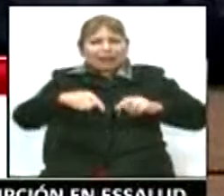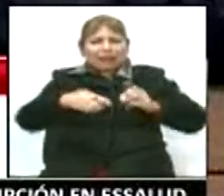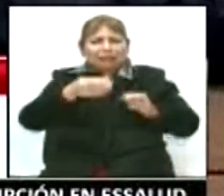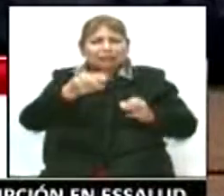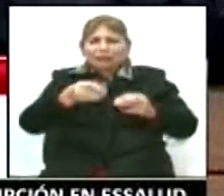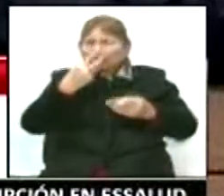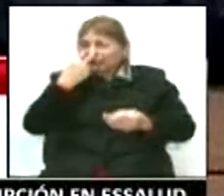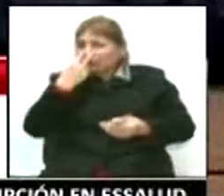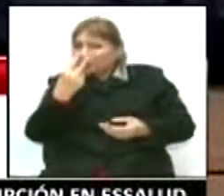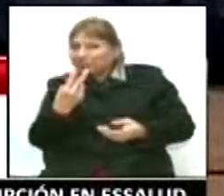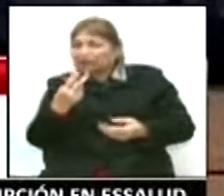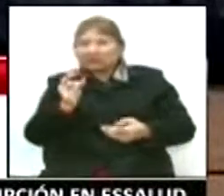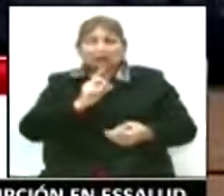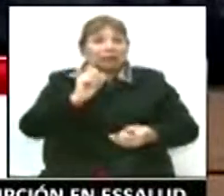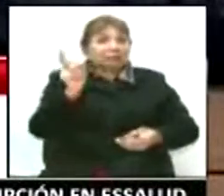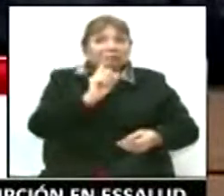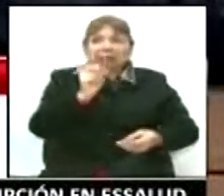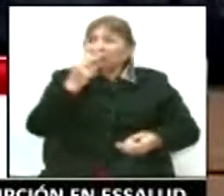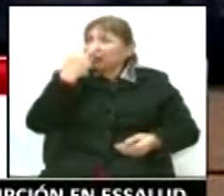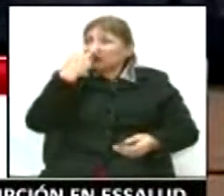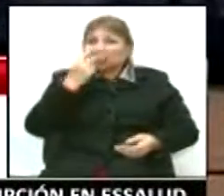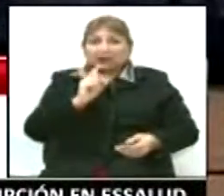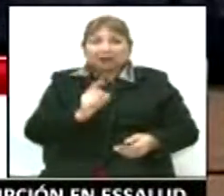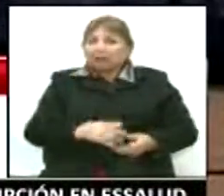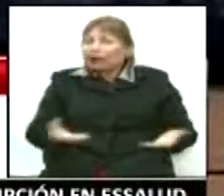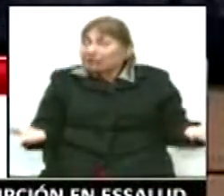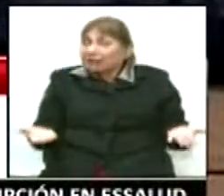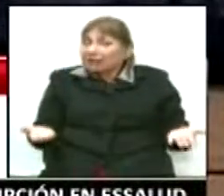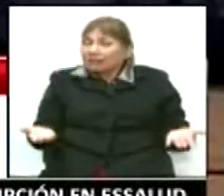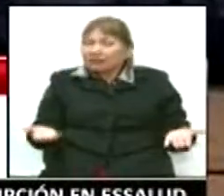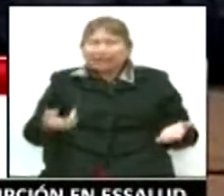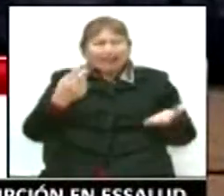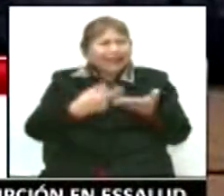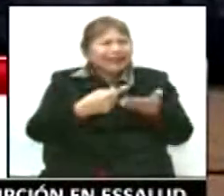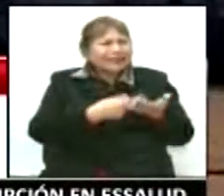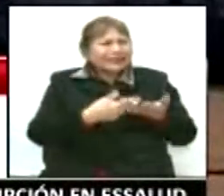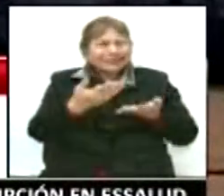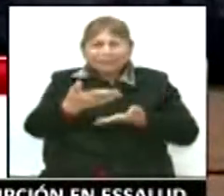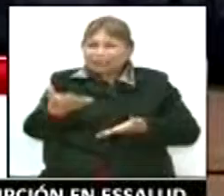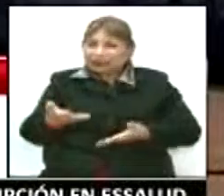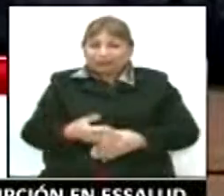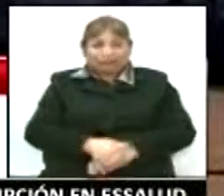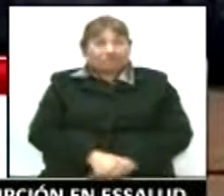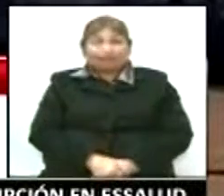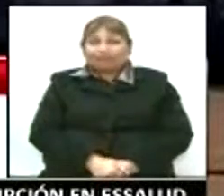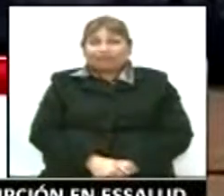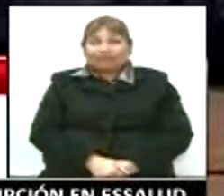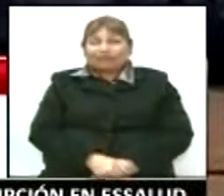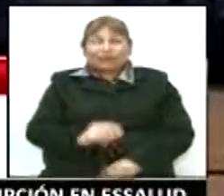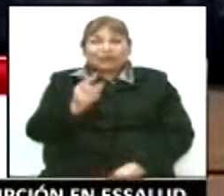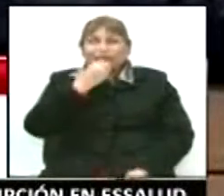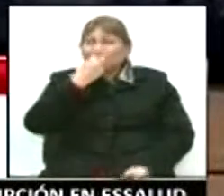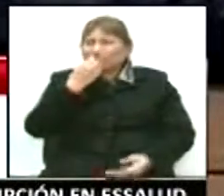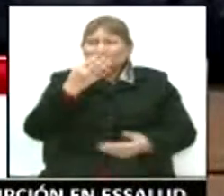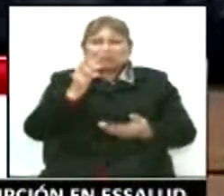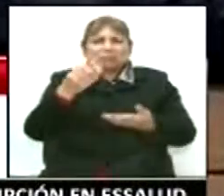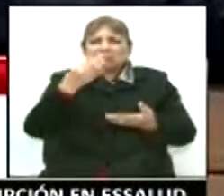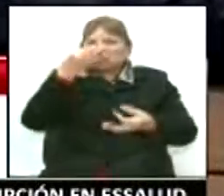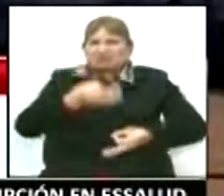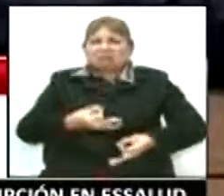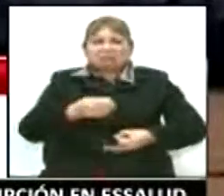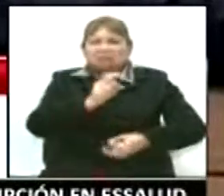los estamos viendo, si no, no los hubiéramos podido ver. Entonces, estas imputaciones que se hacen son absolutamente